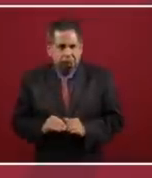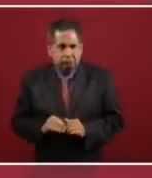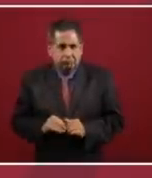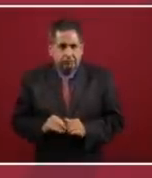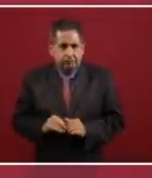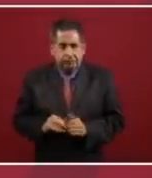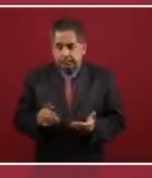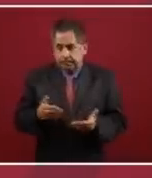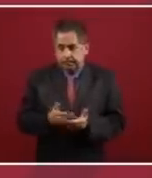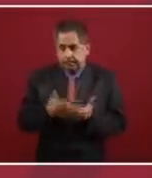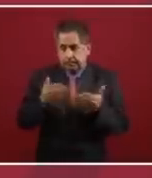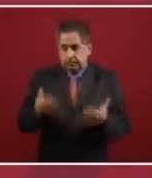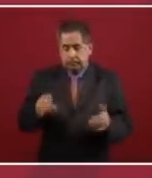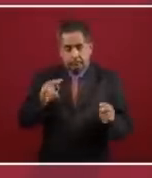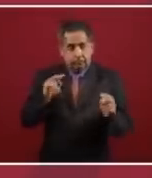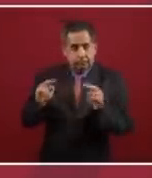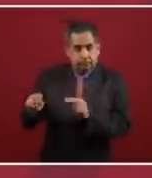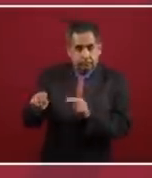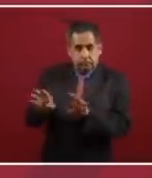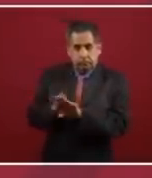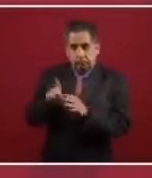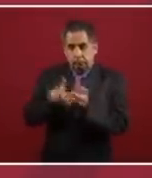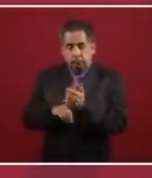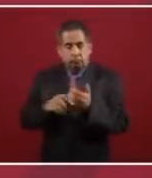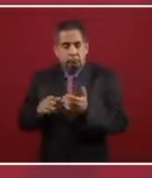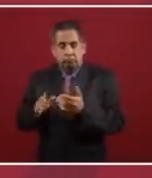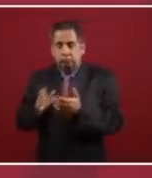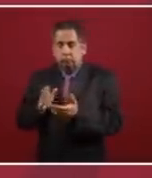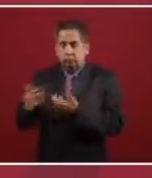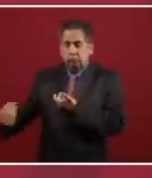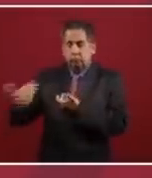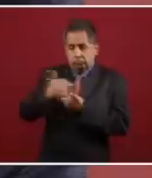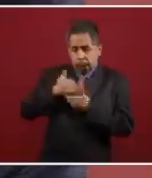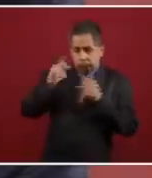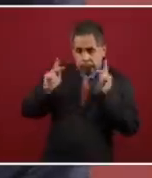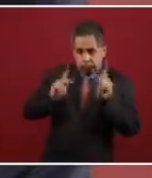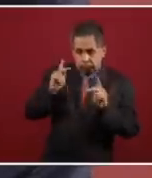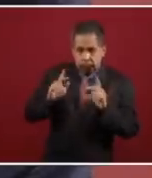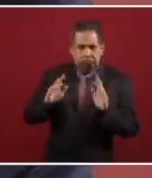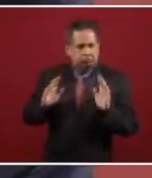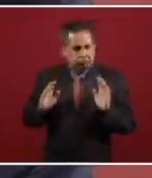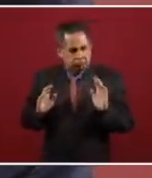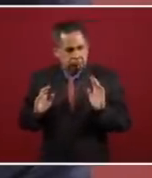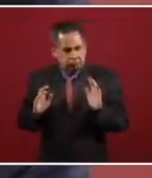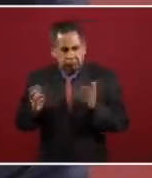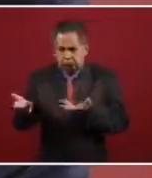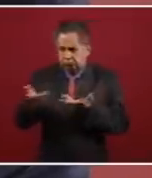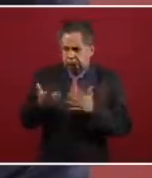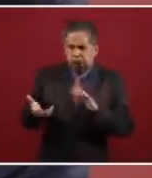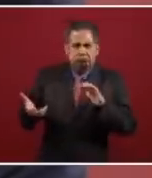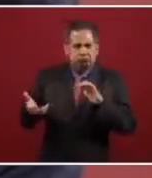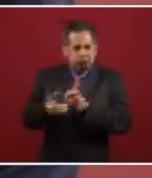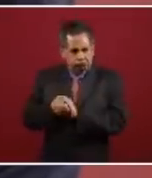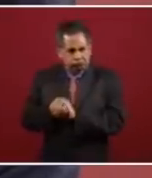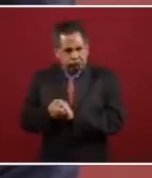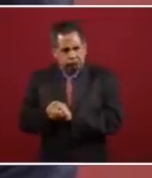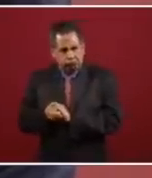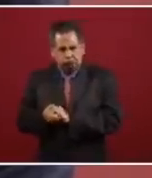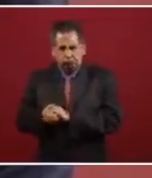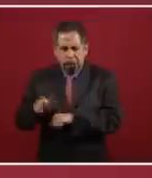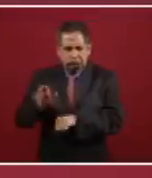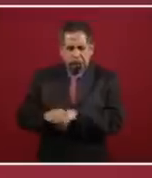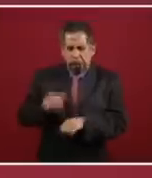Ahora se da esta visita y vamos a refrendar